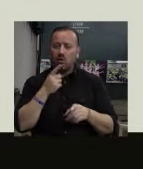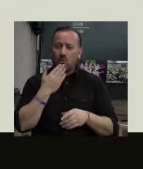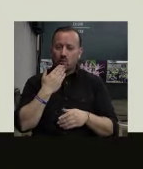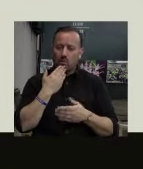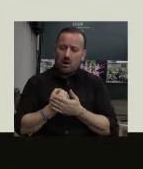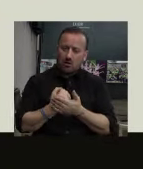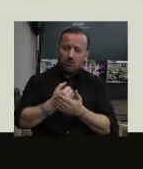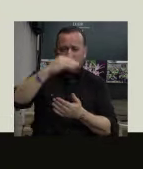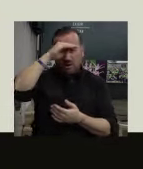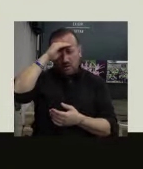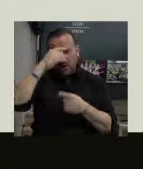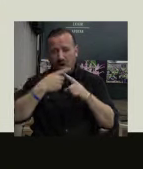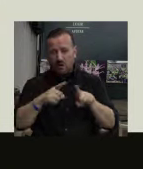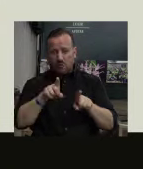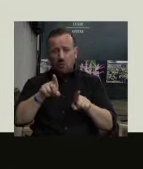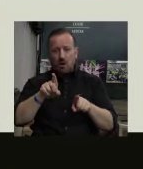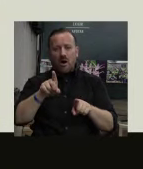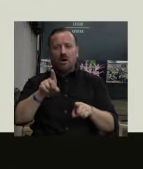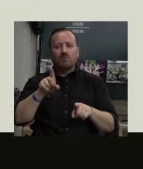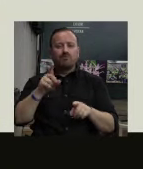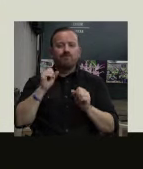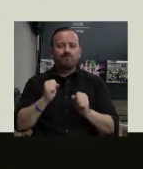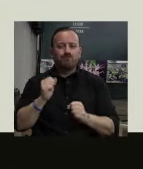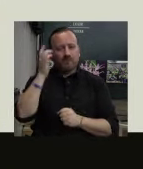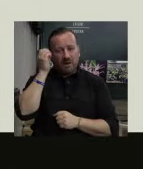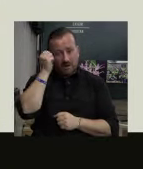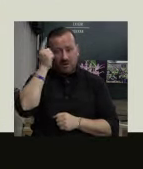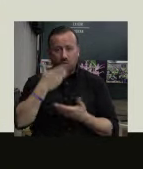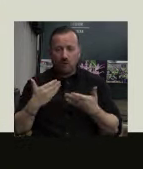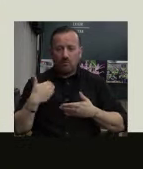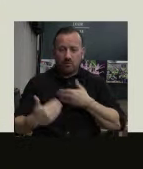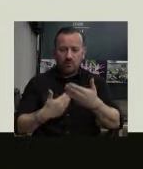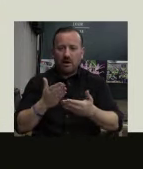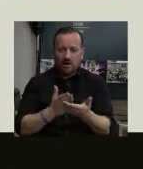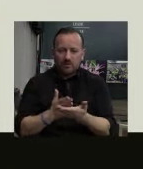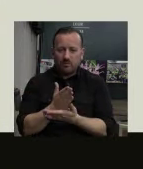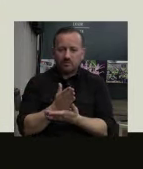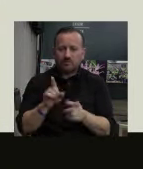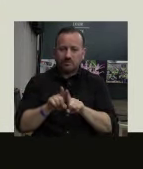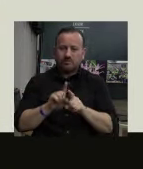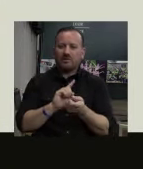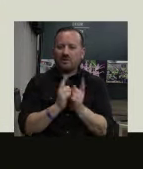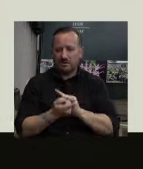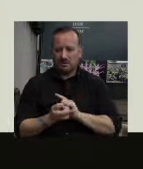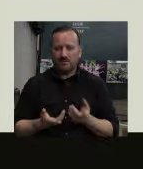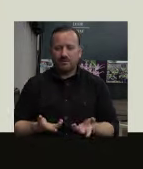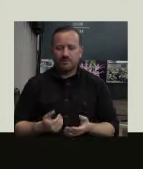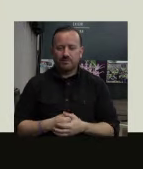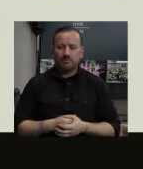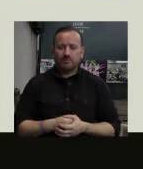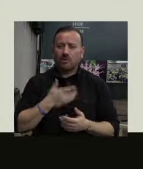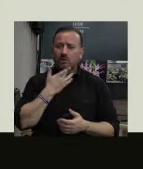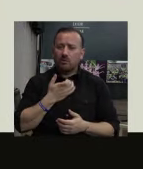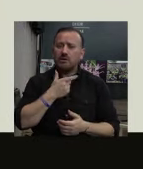diferencia logres entender cómo avanzar ahí empezará la Revolución y el cambio